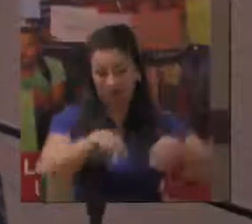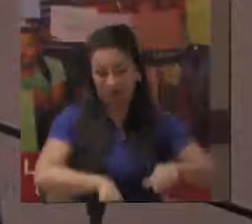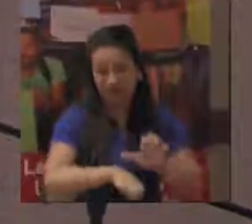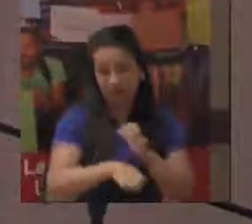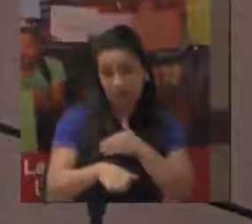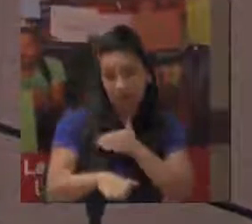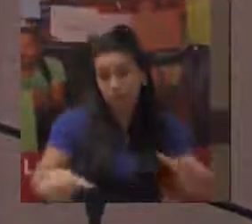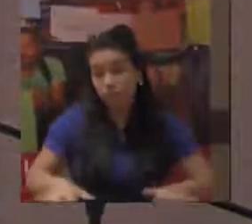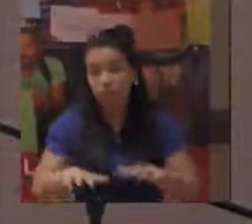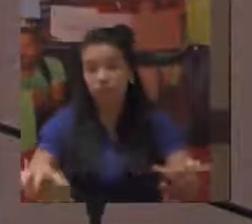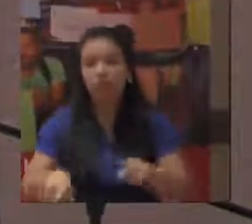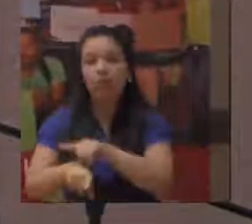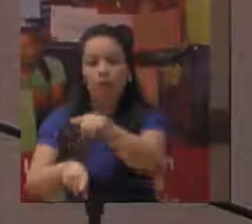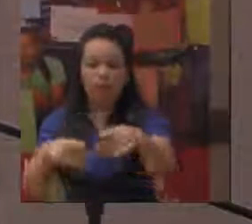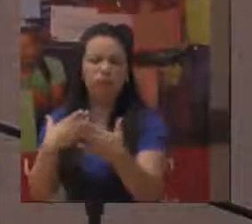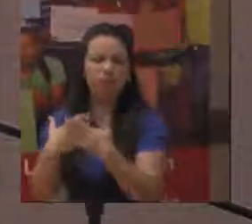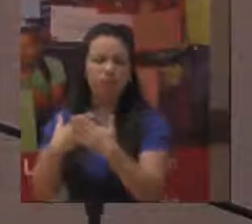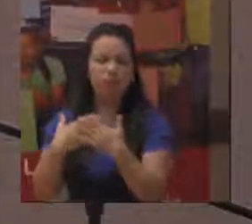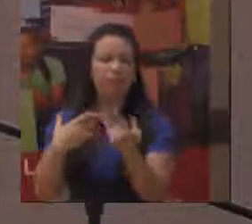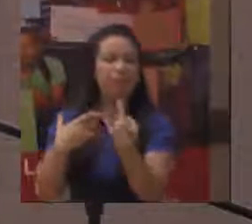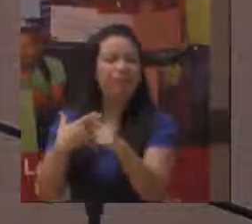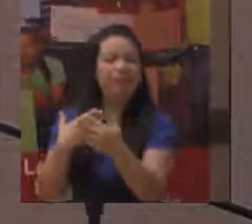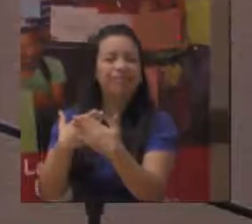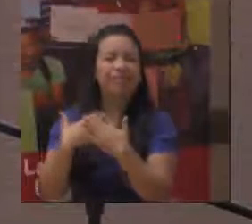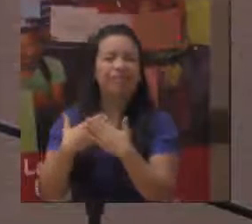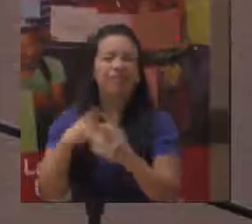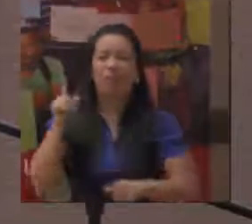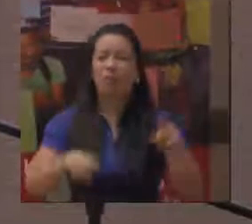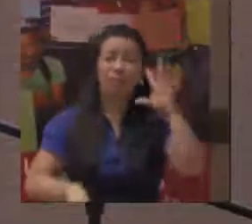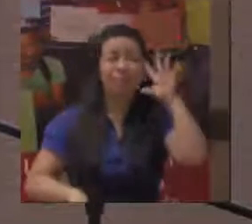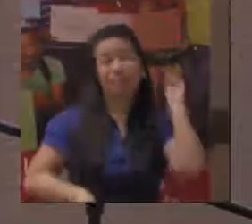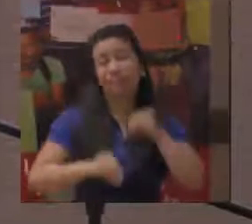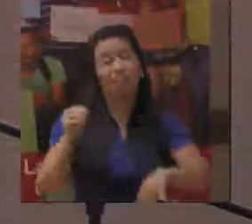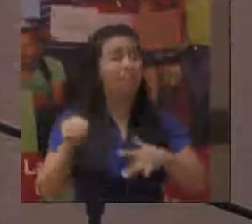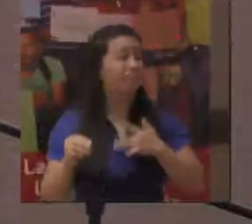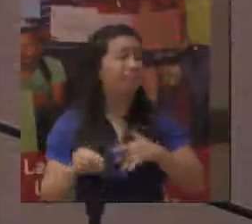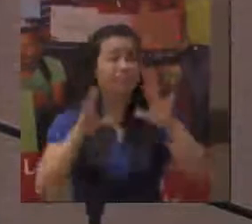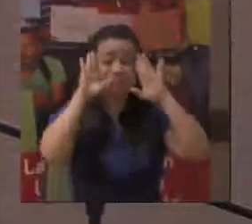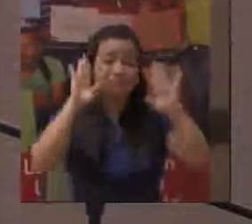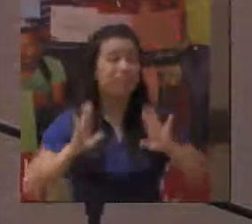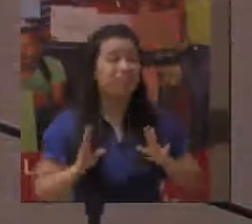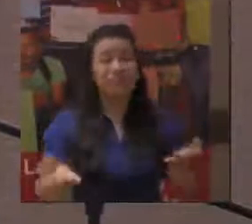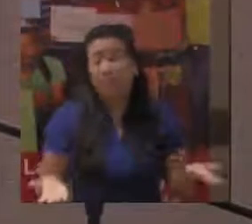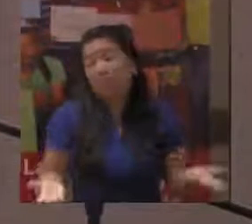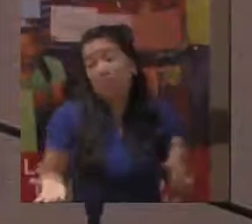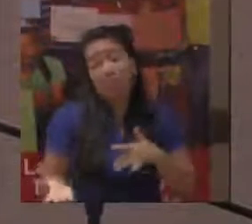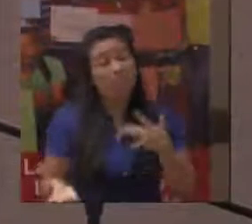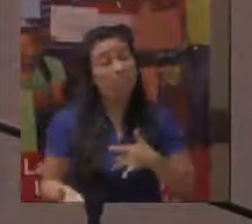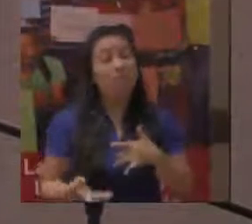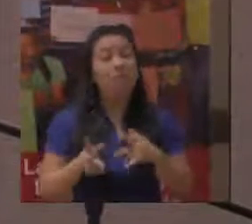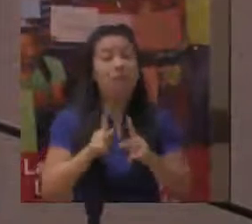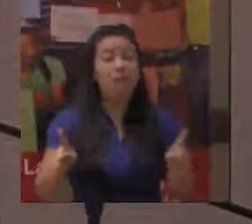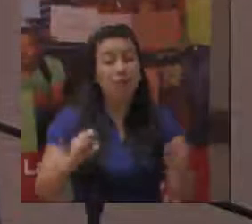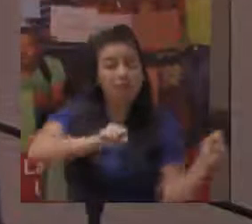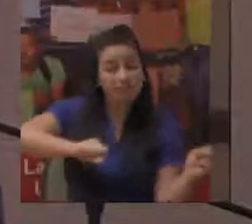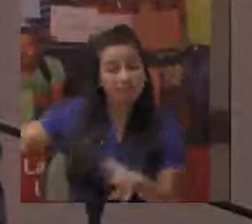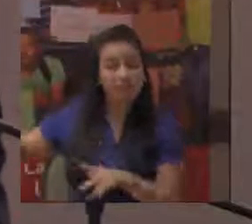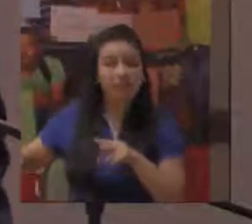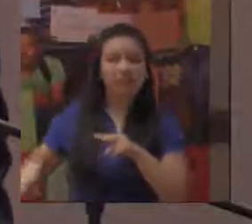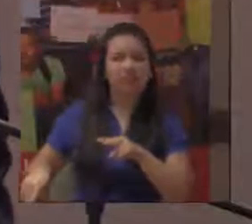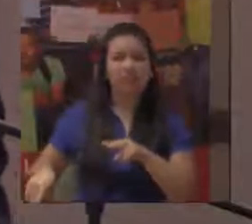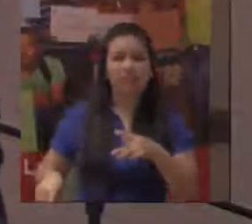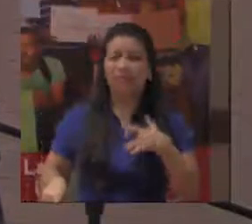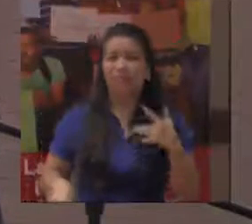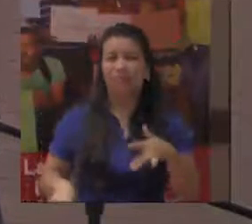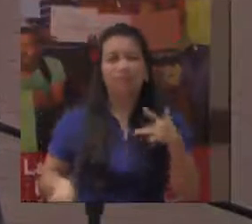entidad, siendo el principal foco de atención las inconformidades frente a la atención brindada a la población desmovilizada y la falta